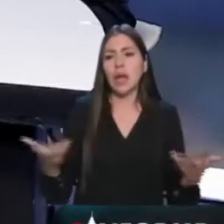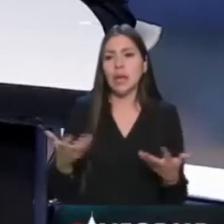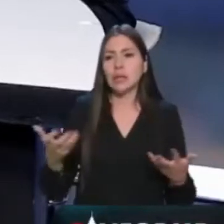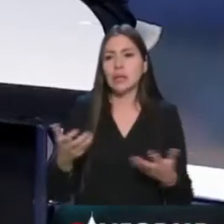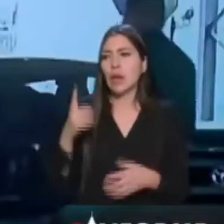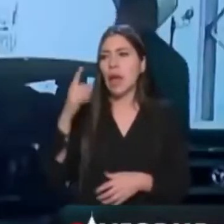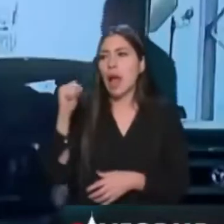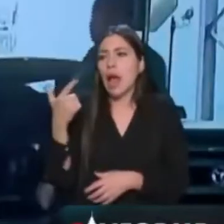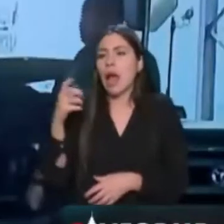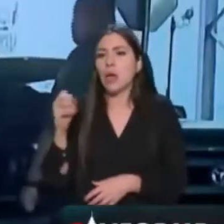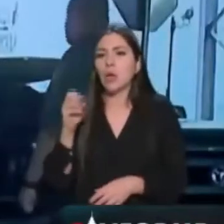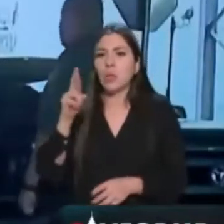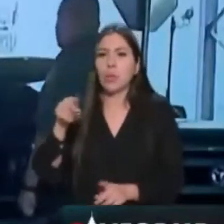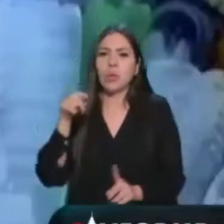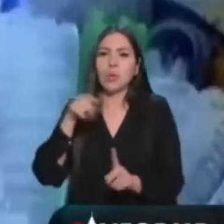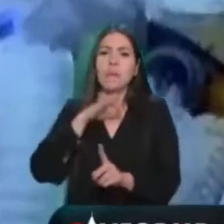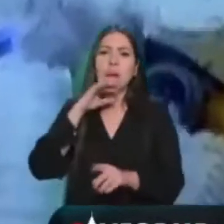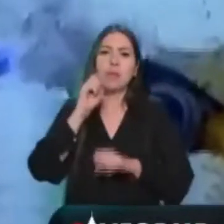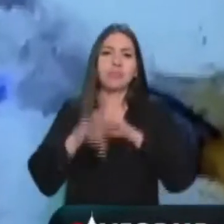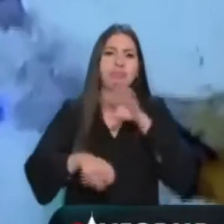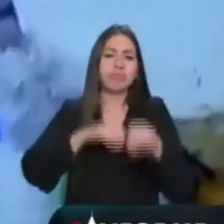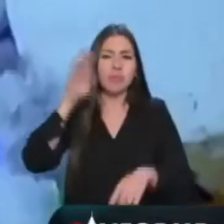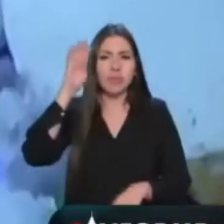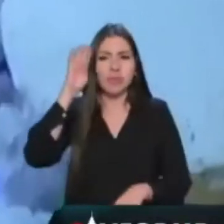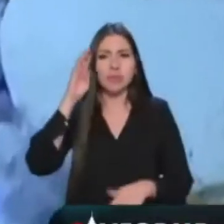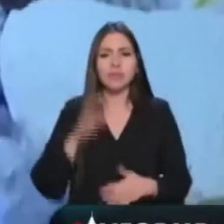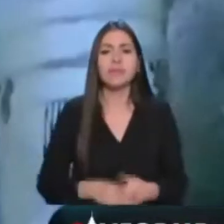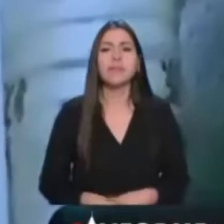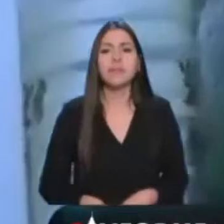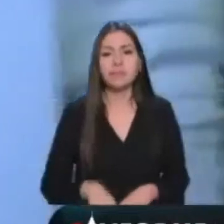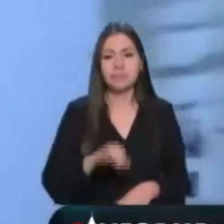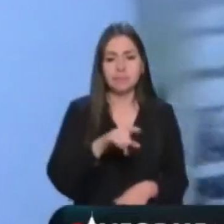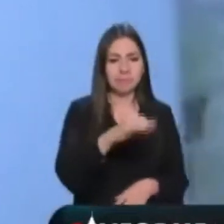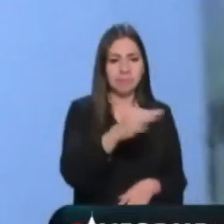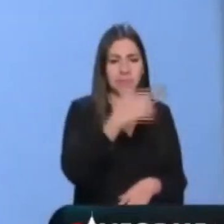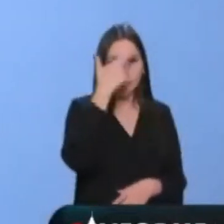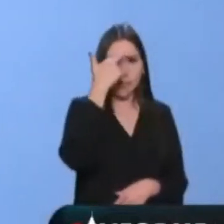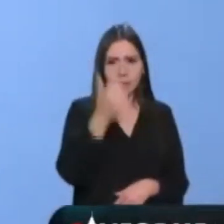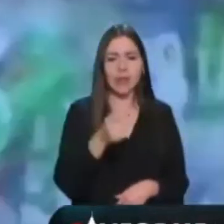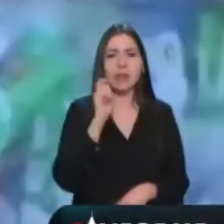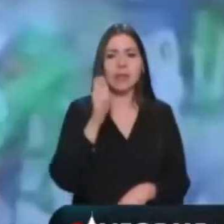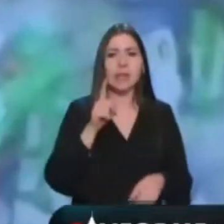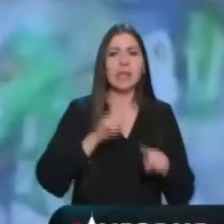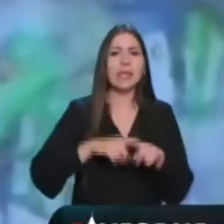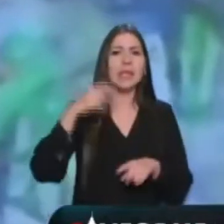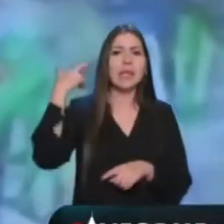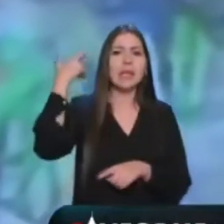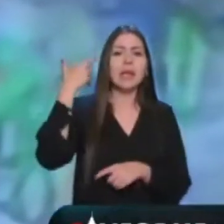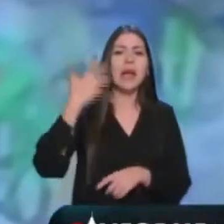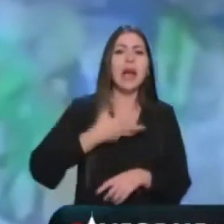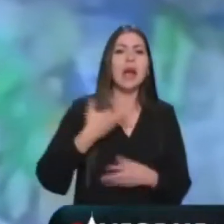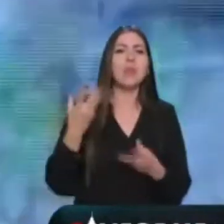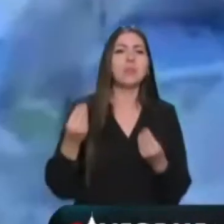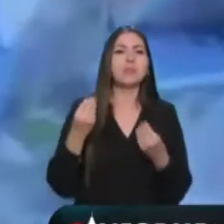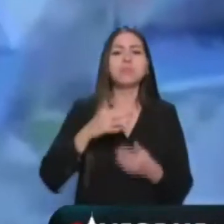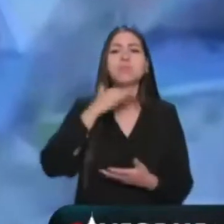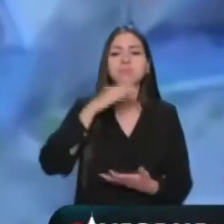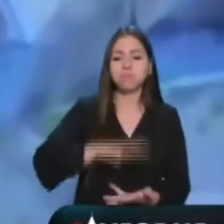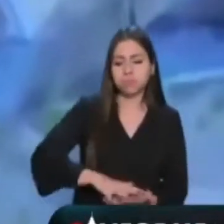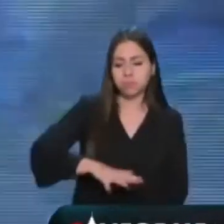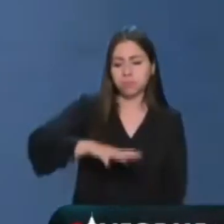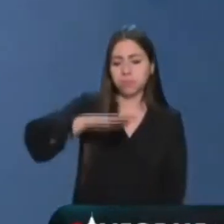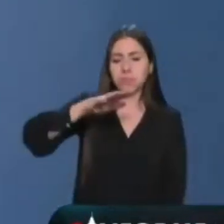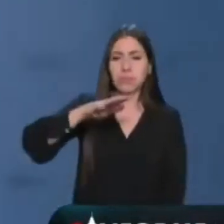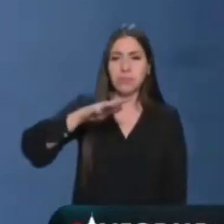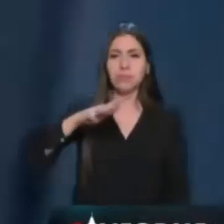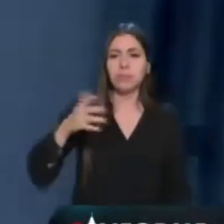algo al respecto? Tienes toda la razón, Azul. El concepto básico es el colonialismo de la basura. Al final de cuentas, es